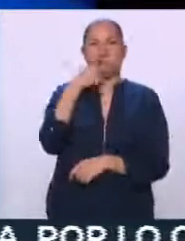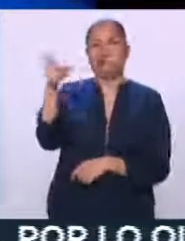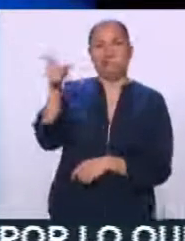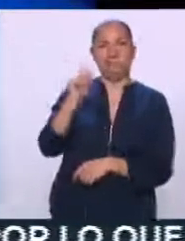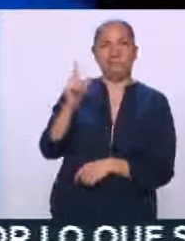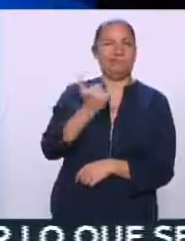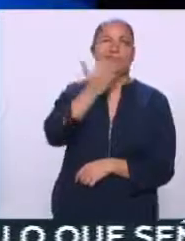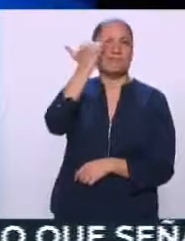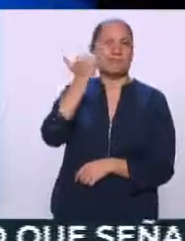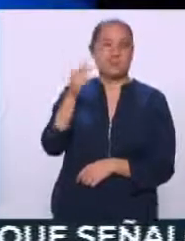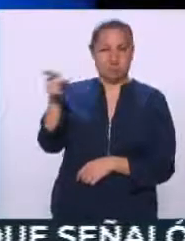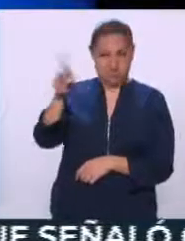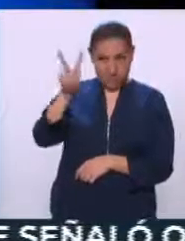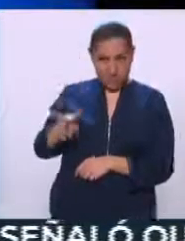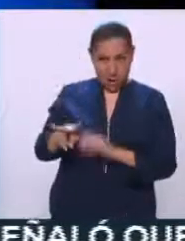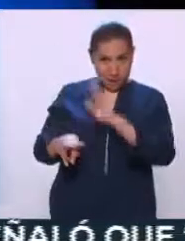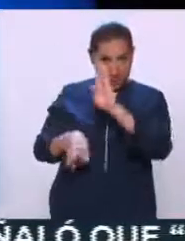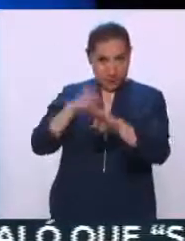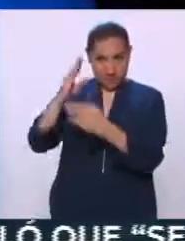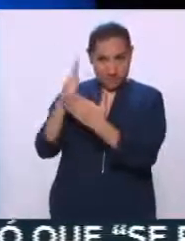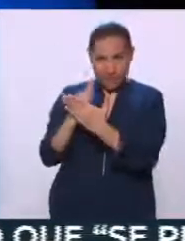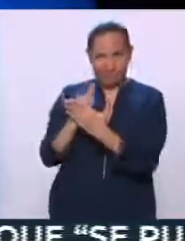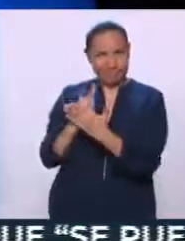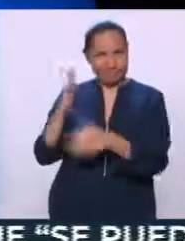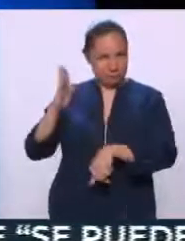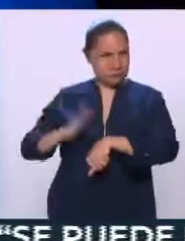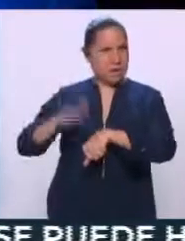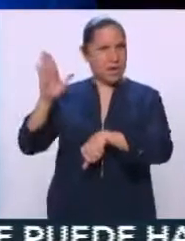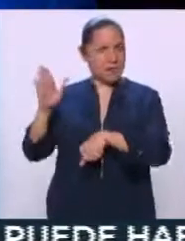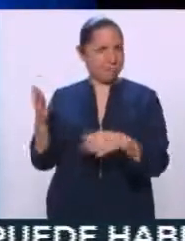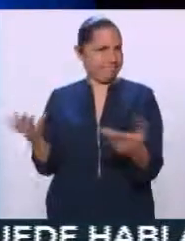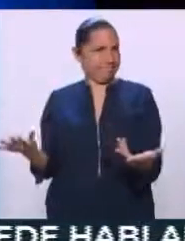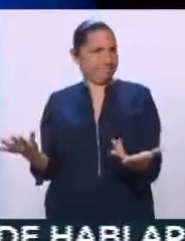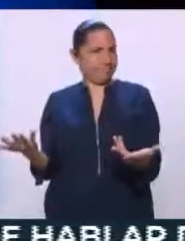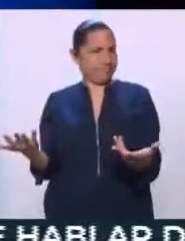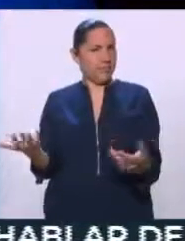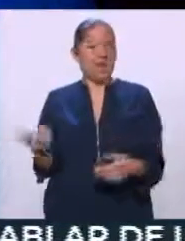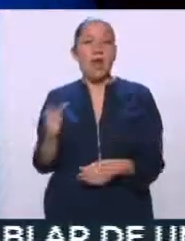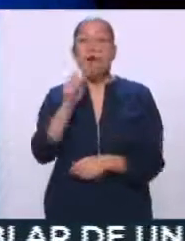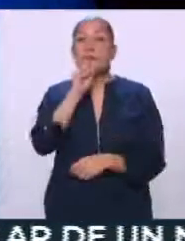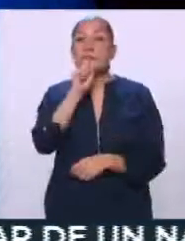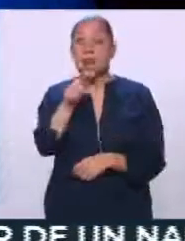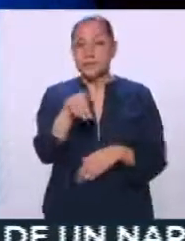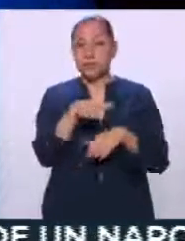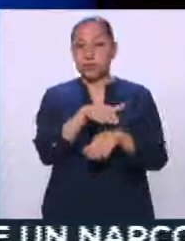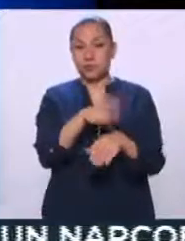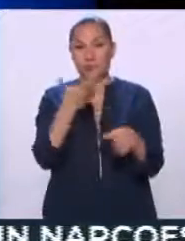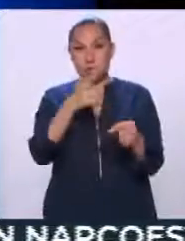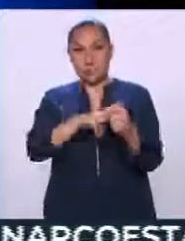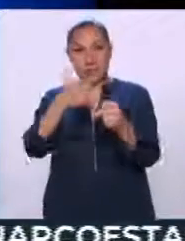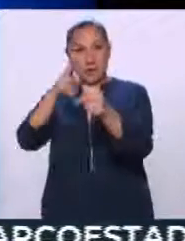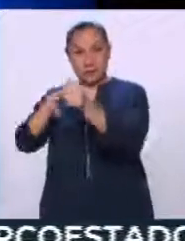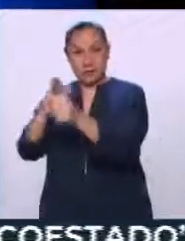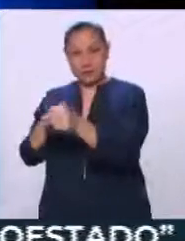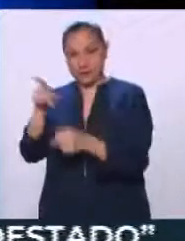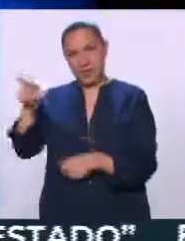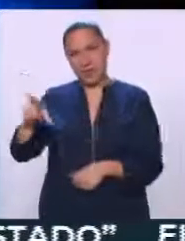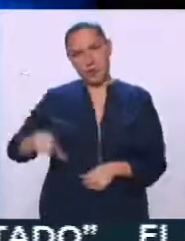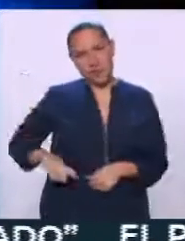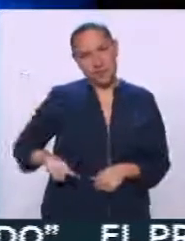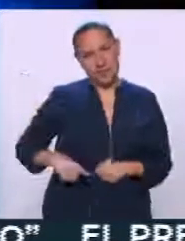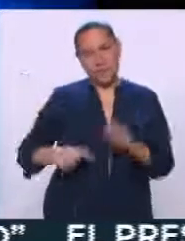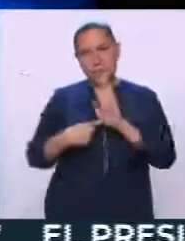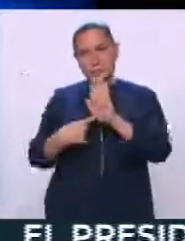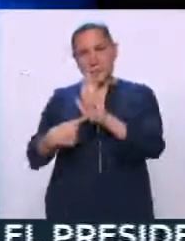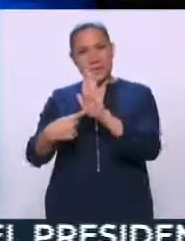menos, son más. Y luego, con respecto a la ocupación hospitalaria, se dice, si hay podría haber